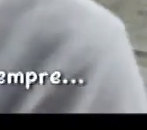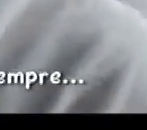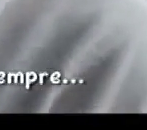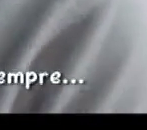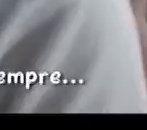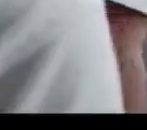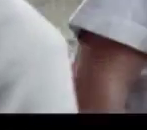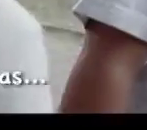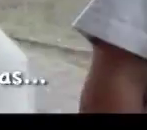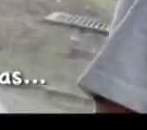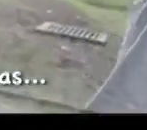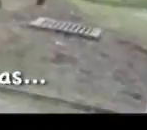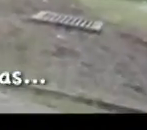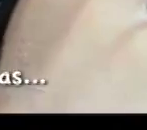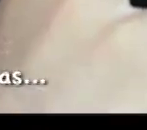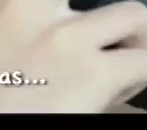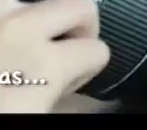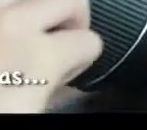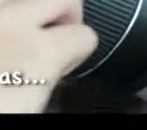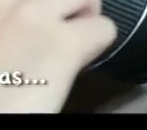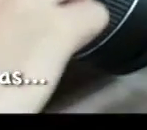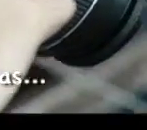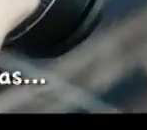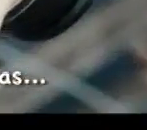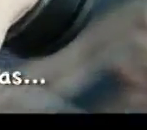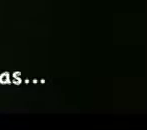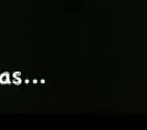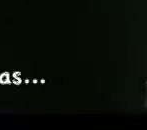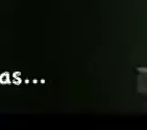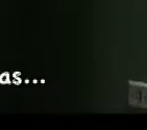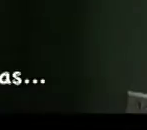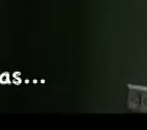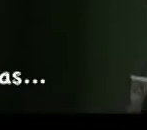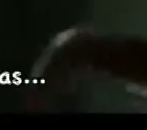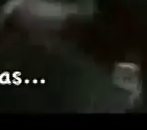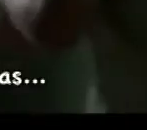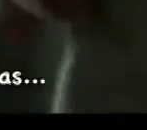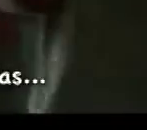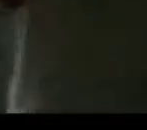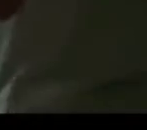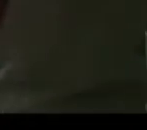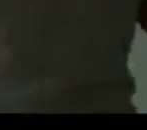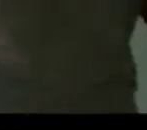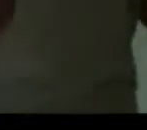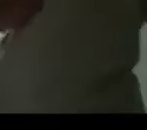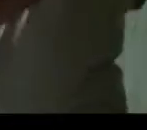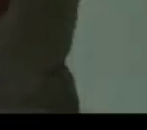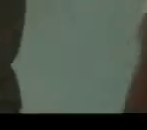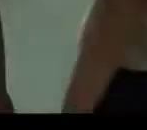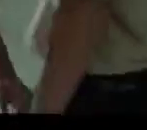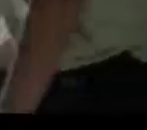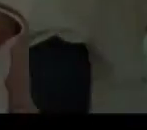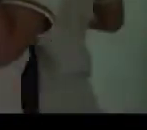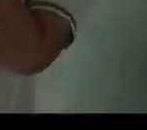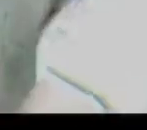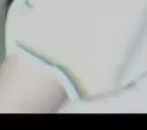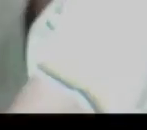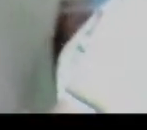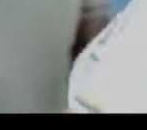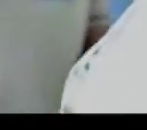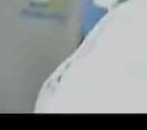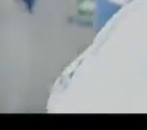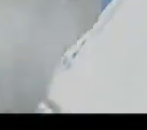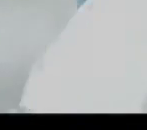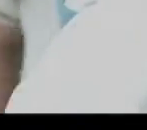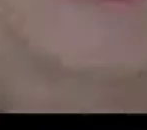especial porque siempre nos apoyamos entre nosotras y siempre indica que